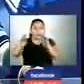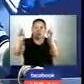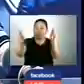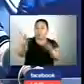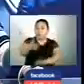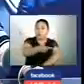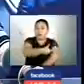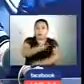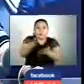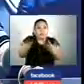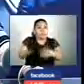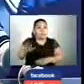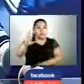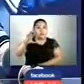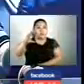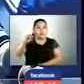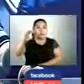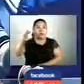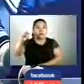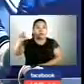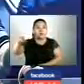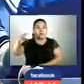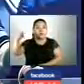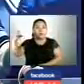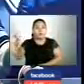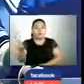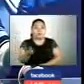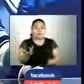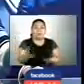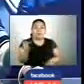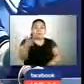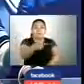son más de medio millón de personas que han recibido el fármaco.